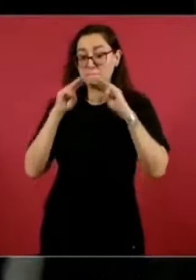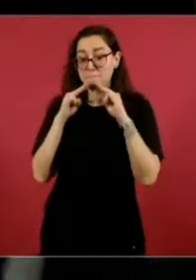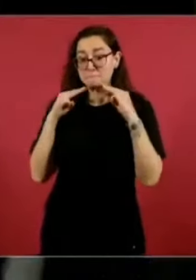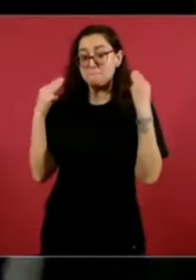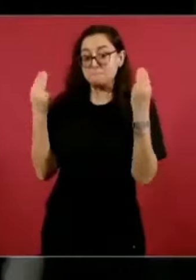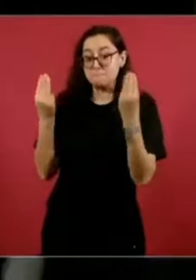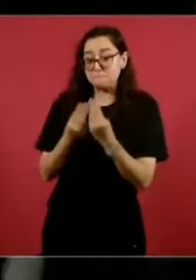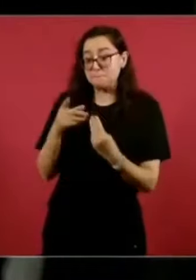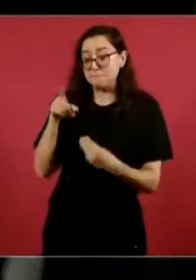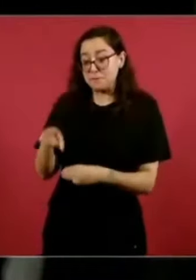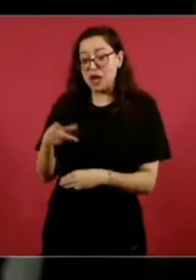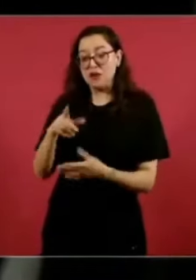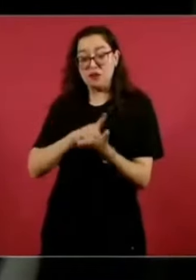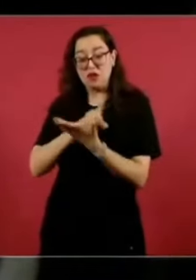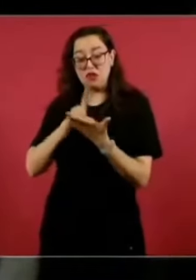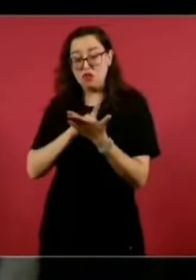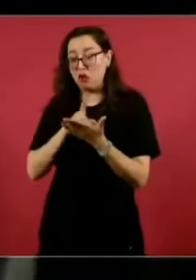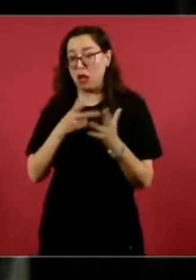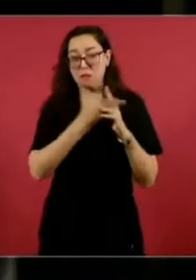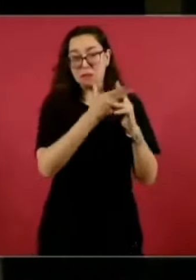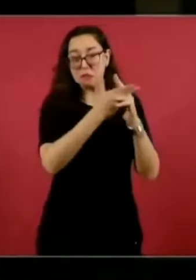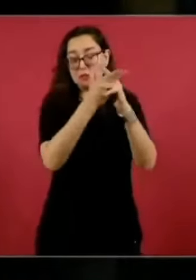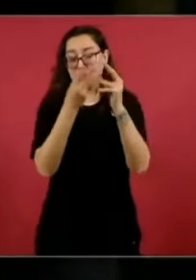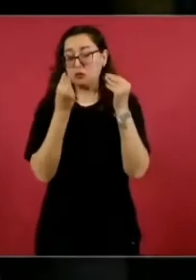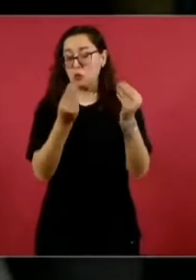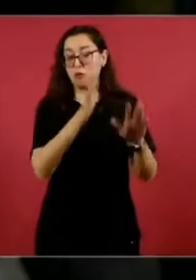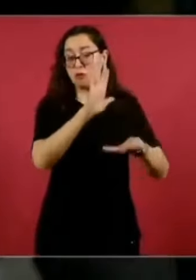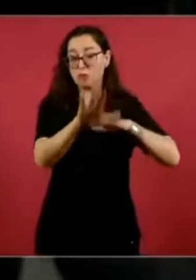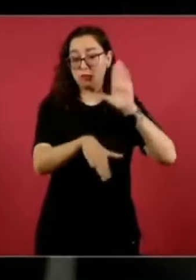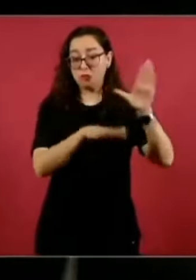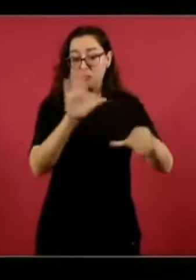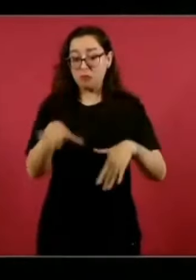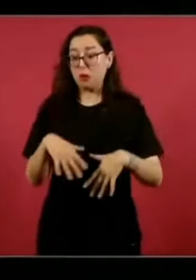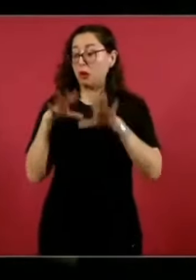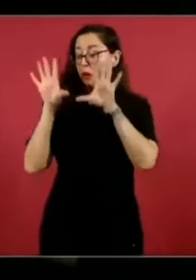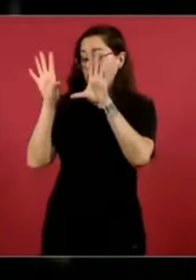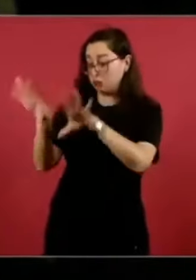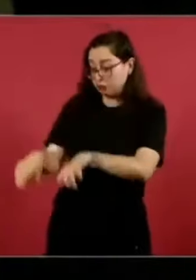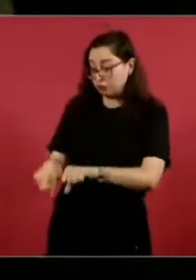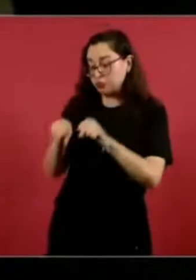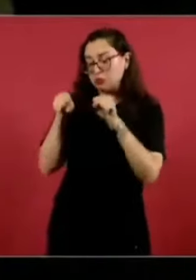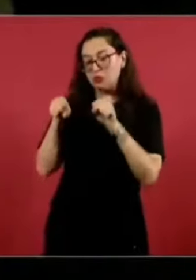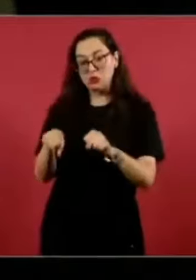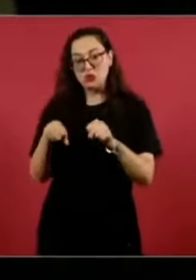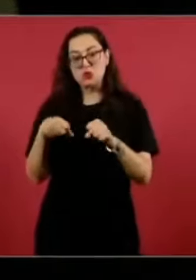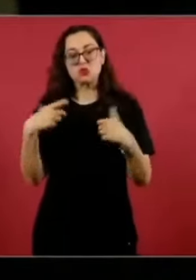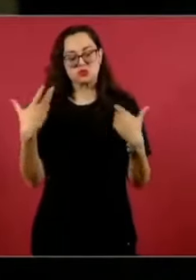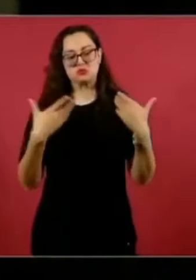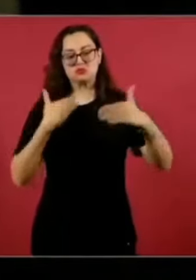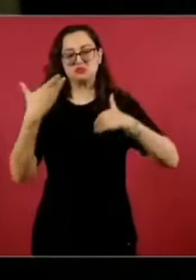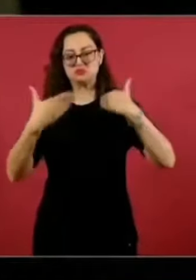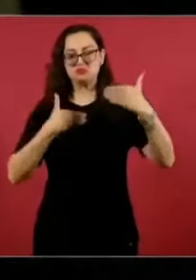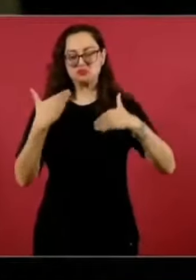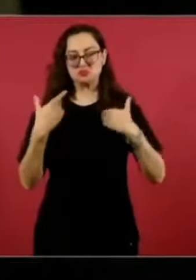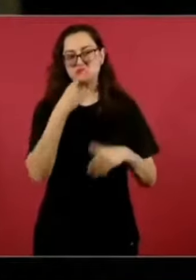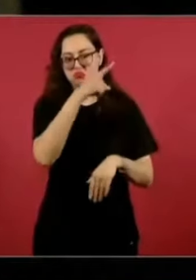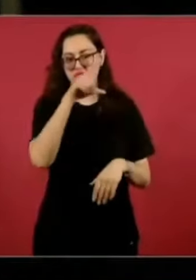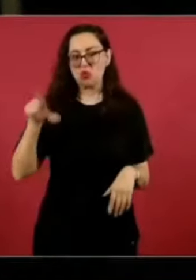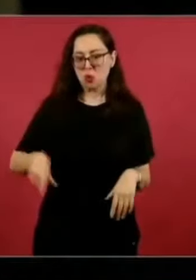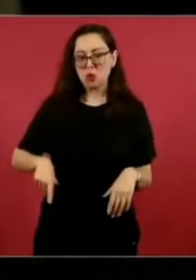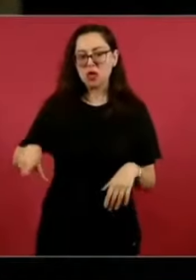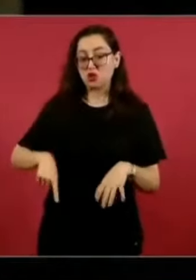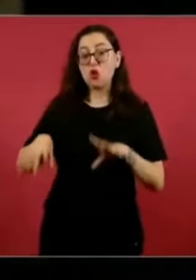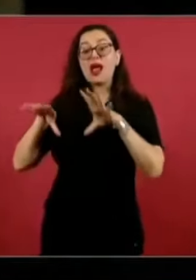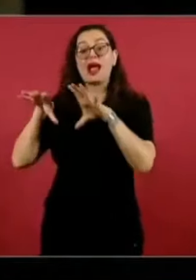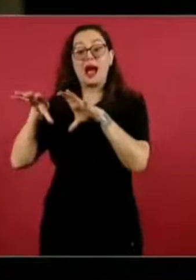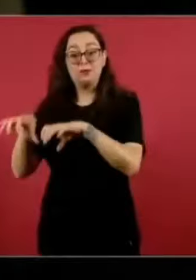celebra y dice que fue una captura. Usted nos ha dicho aquí que lleva una muy buena